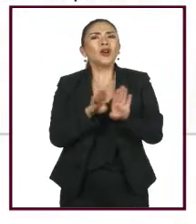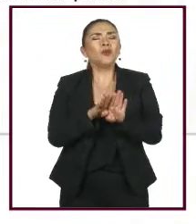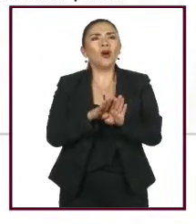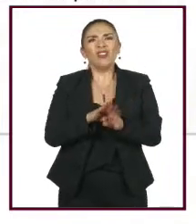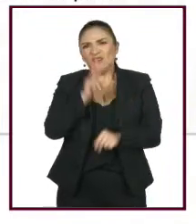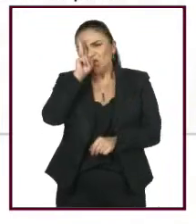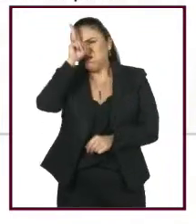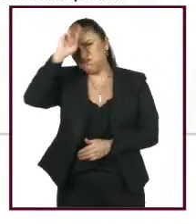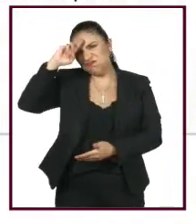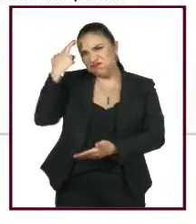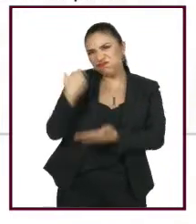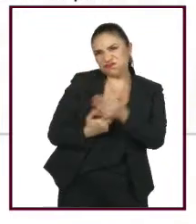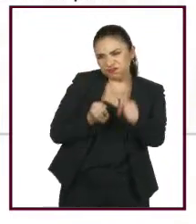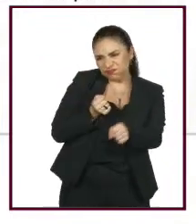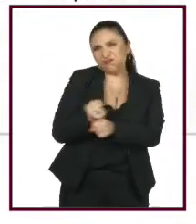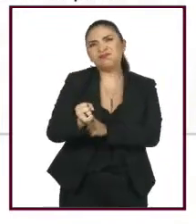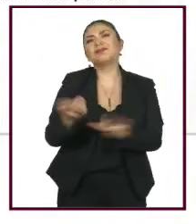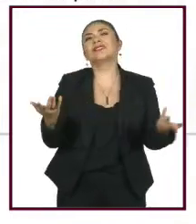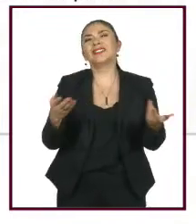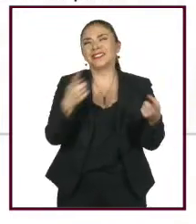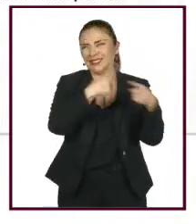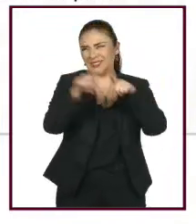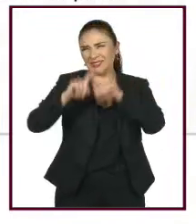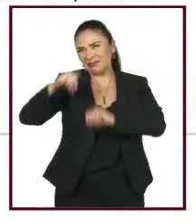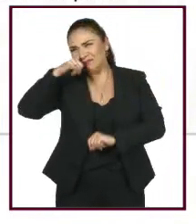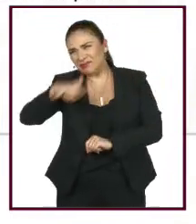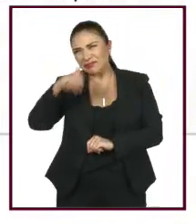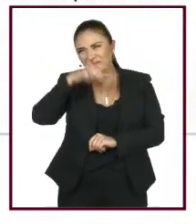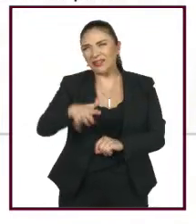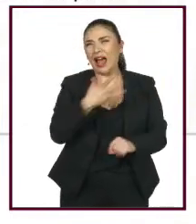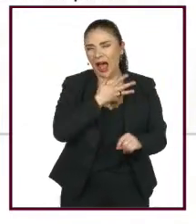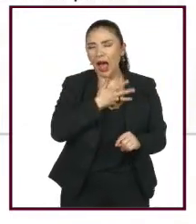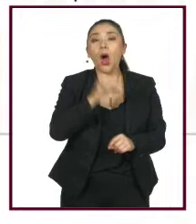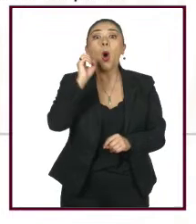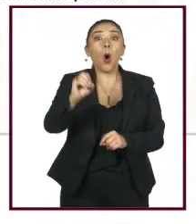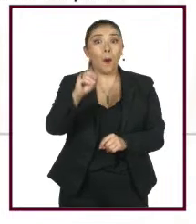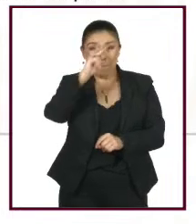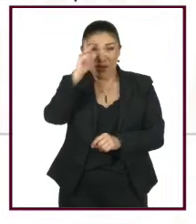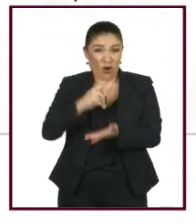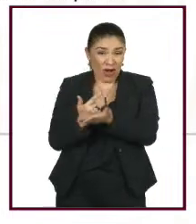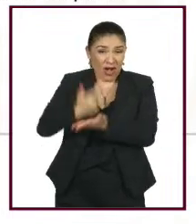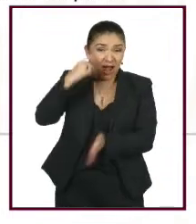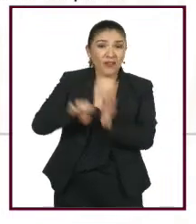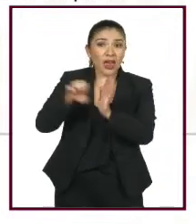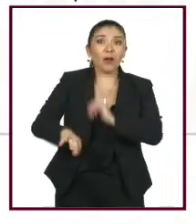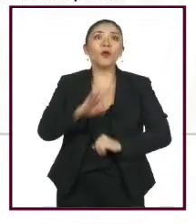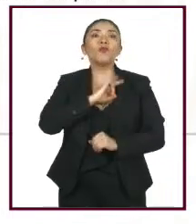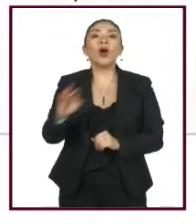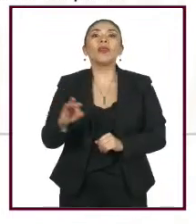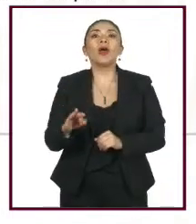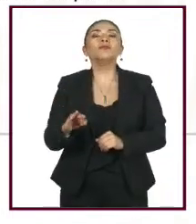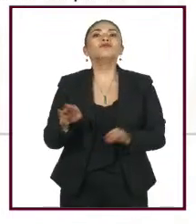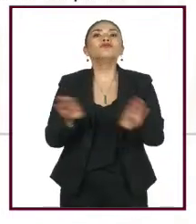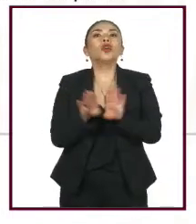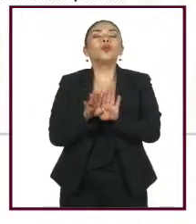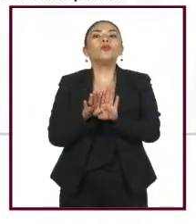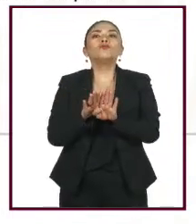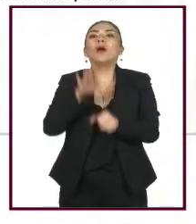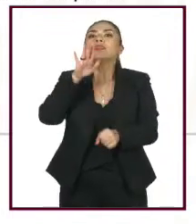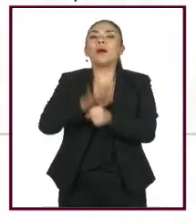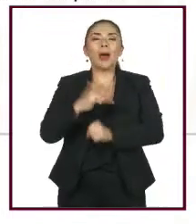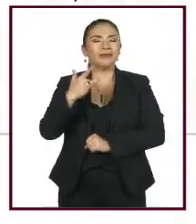conductas violentas, agresividad. Dentro de las fatales, pues podemos encontrar congestión múltiple,